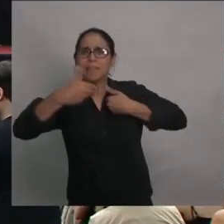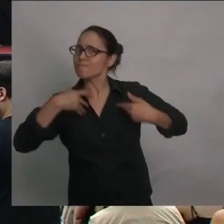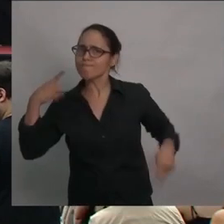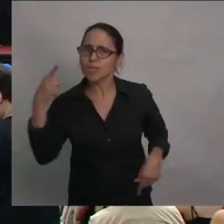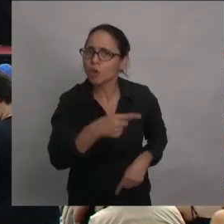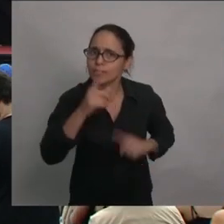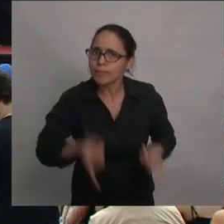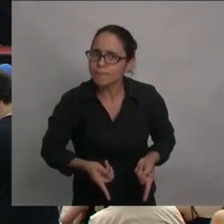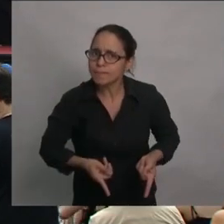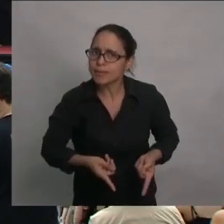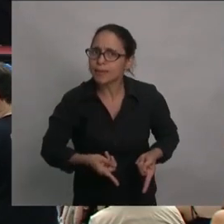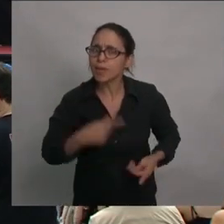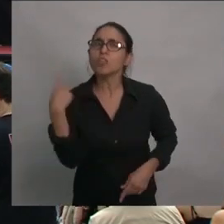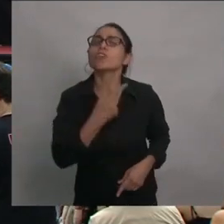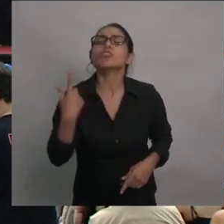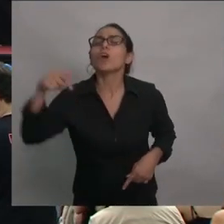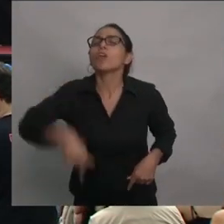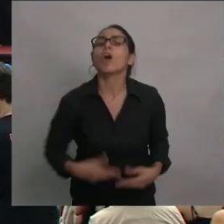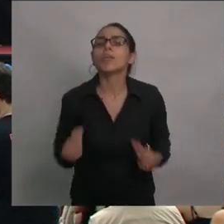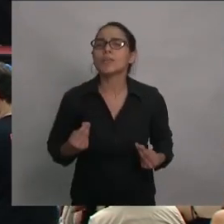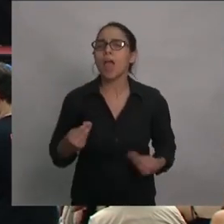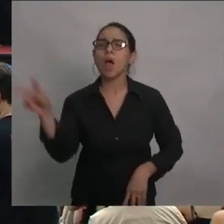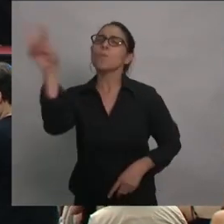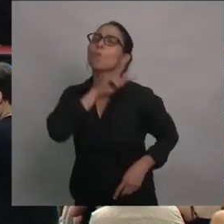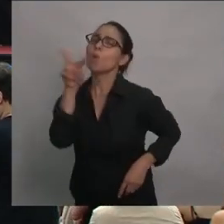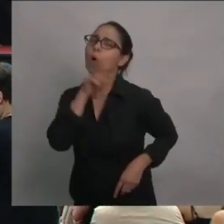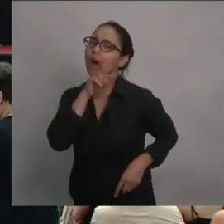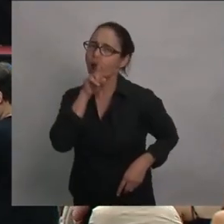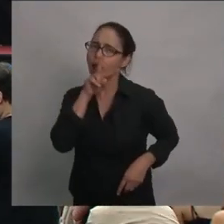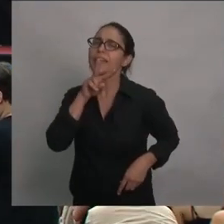hoy se puede decir que somos las mujeres las que lideramos